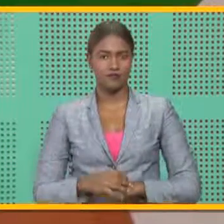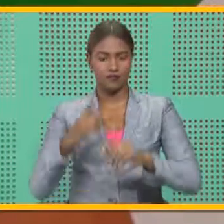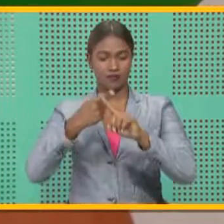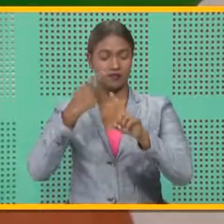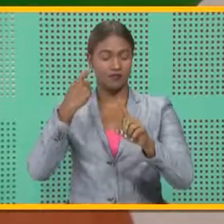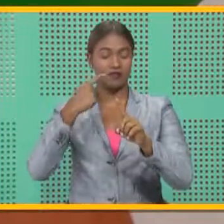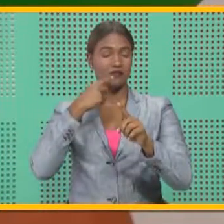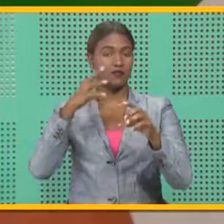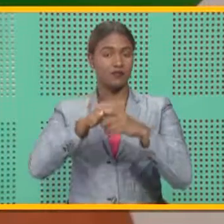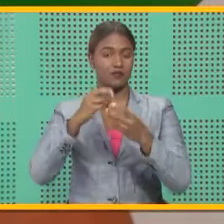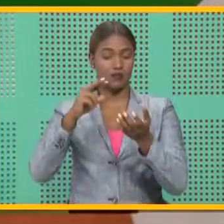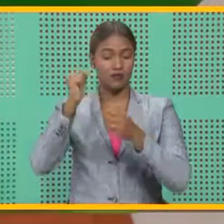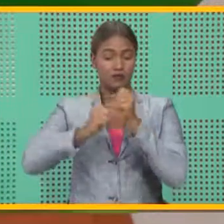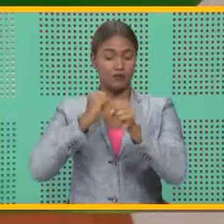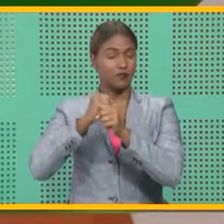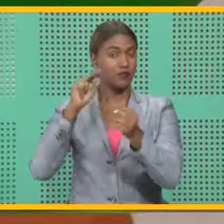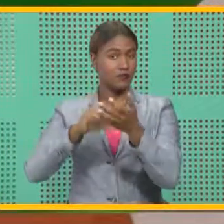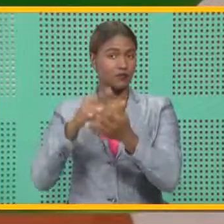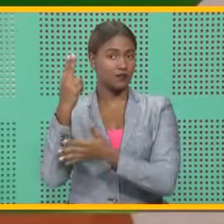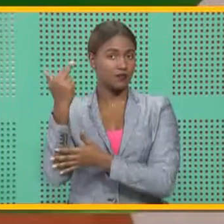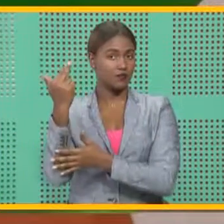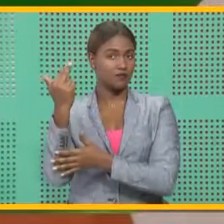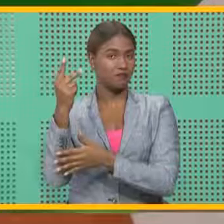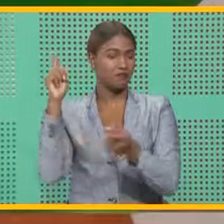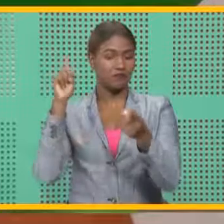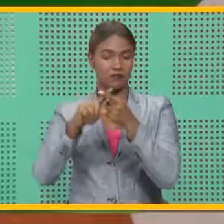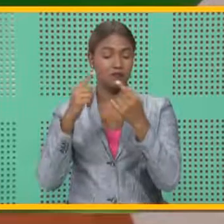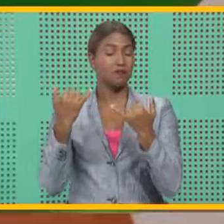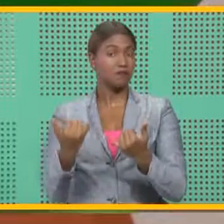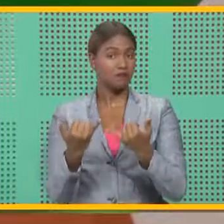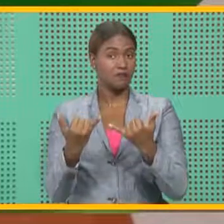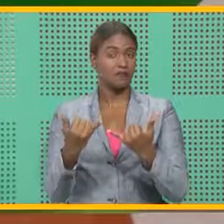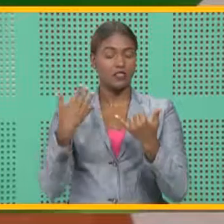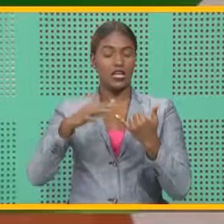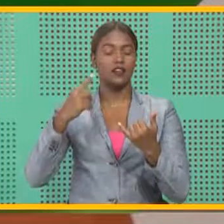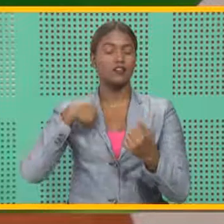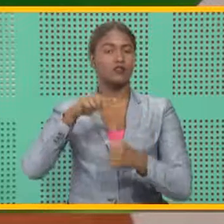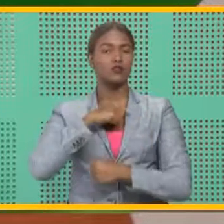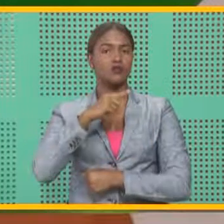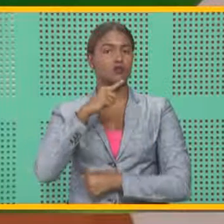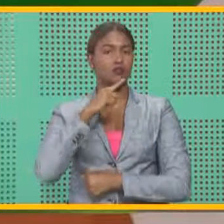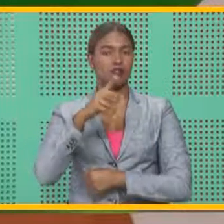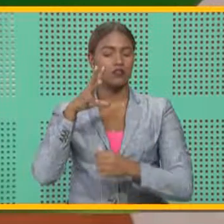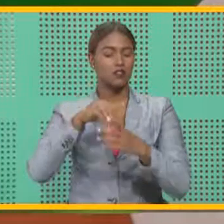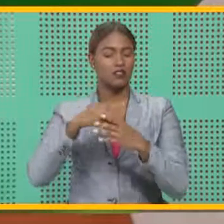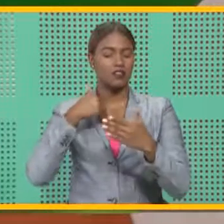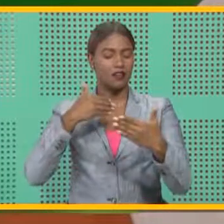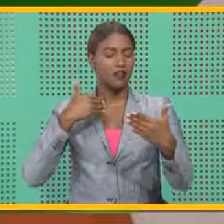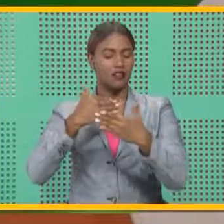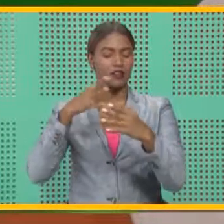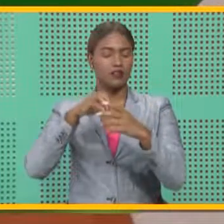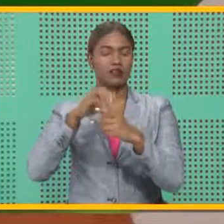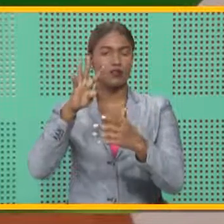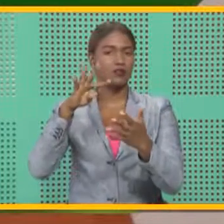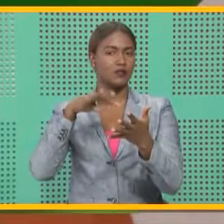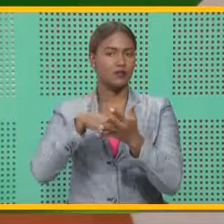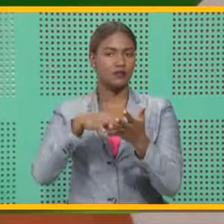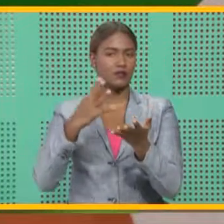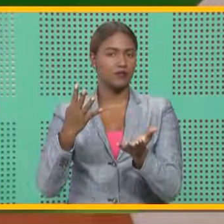Desde el 2013 hasta la fecha, ya nosotros llevamos unos